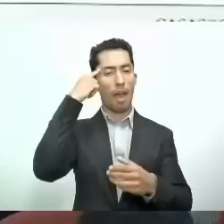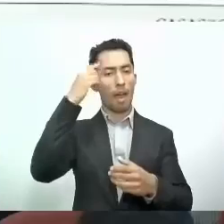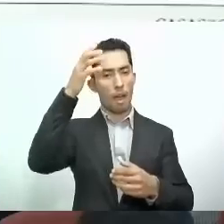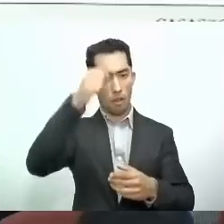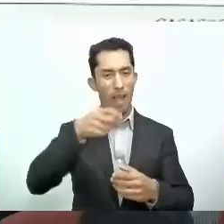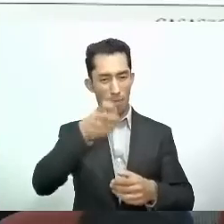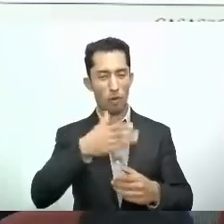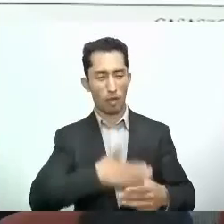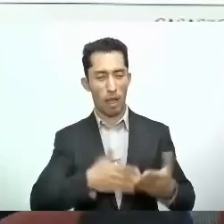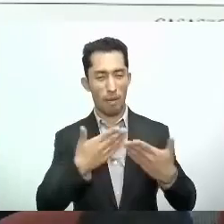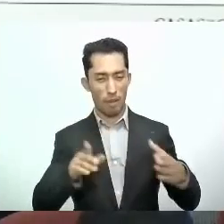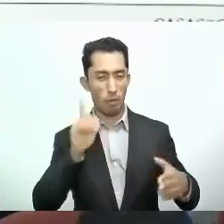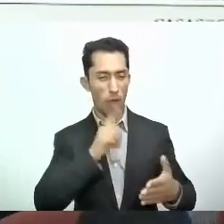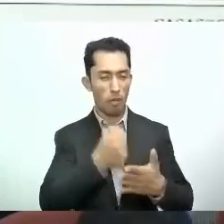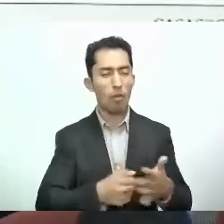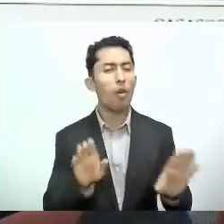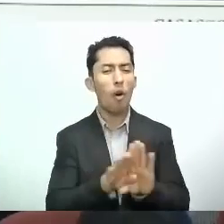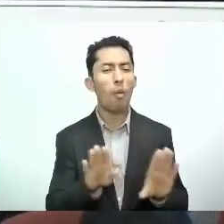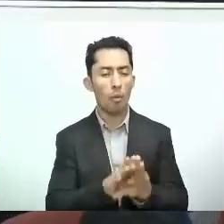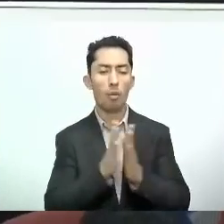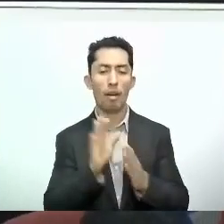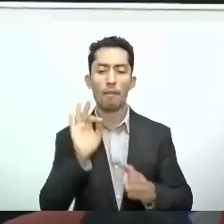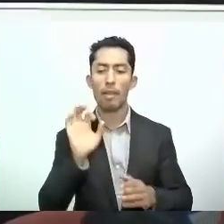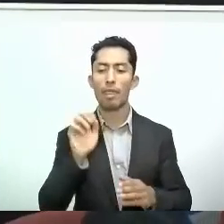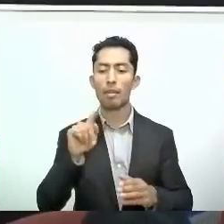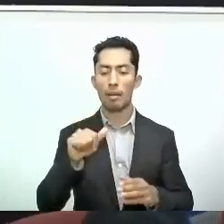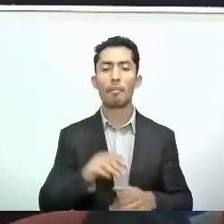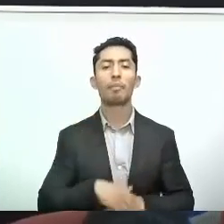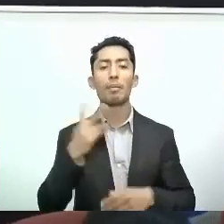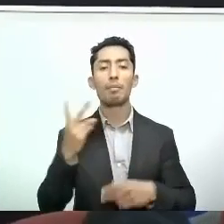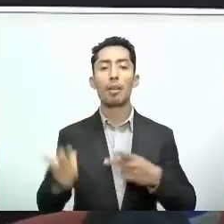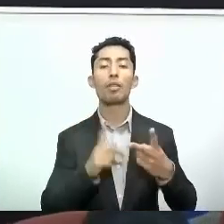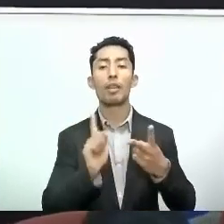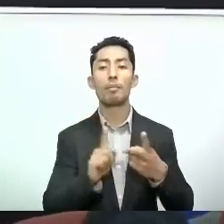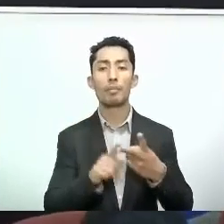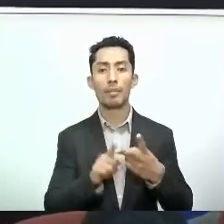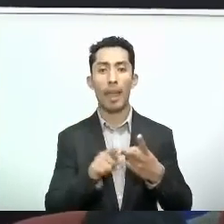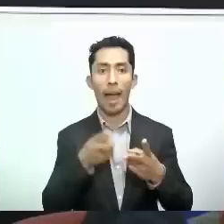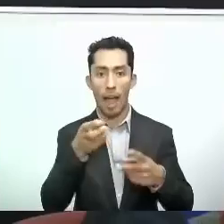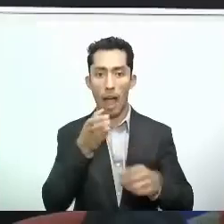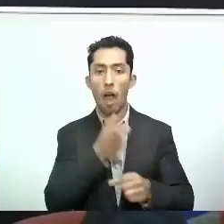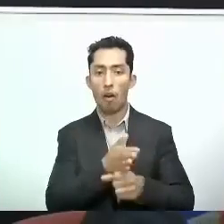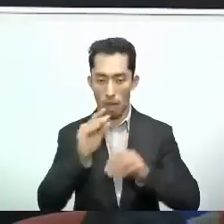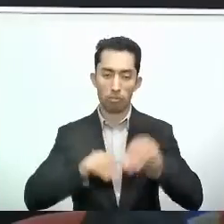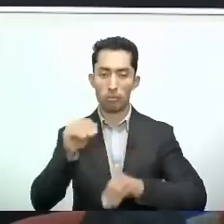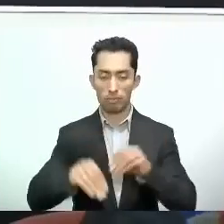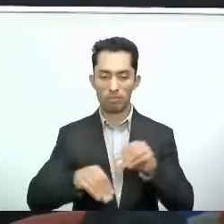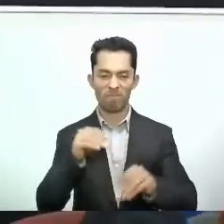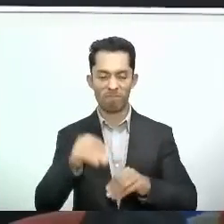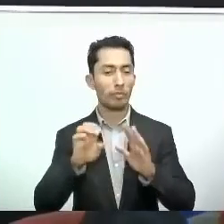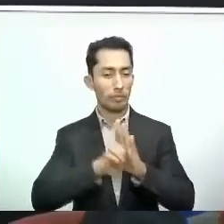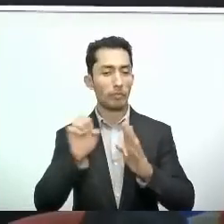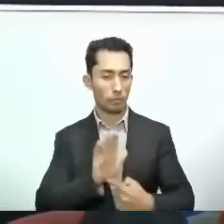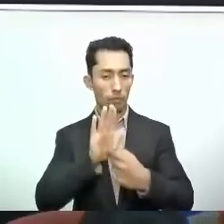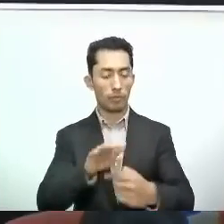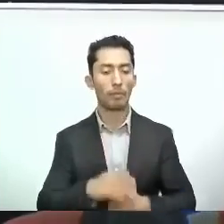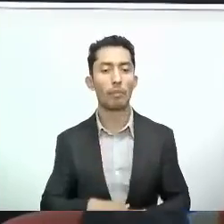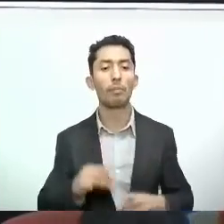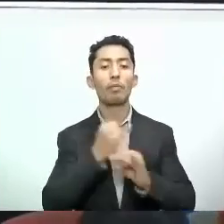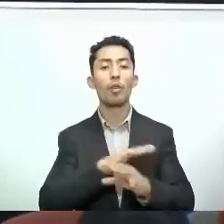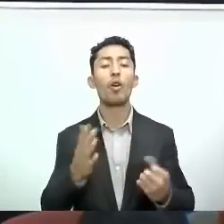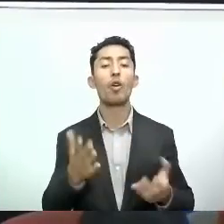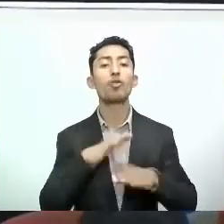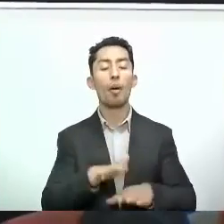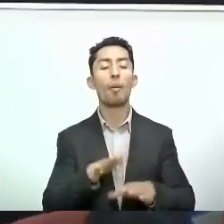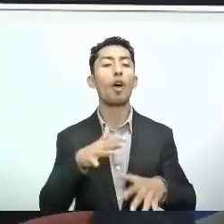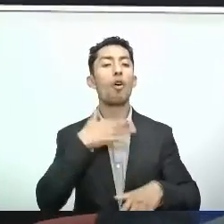favor, Fátima. Bueno, la segunda estamos en ello diseñándolo y ahorita voy a dar un ejemplo. Los datos sobre corrupción son de